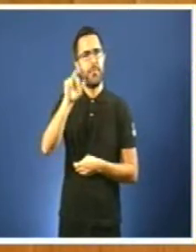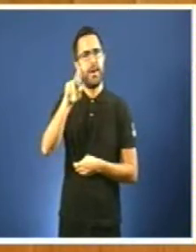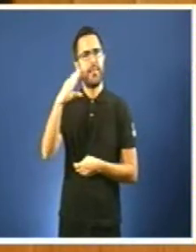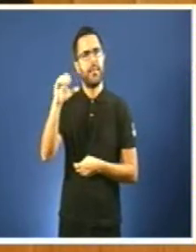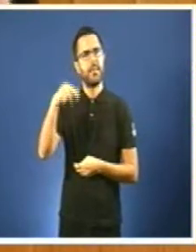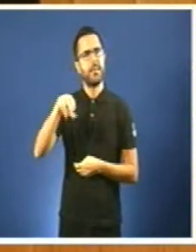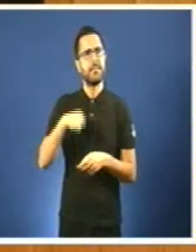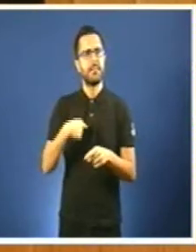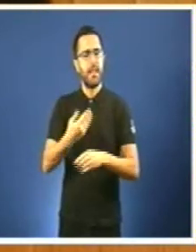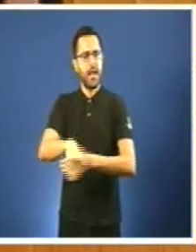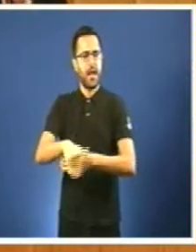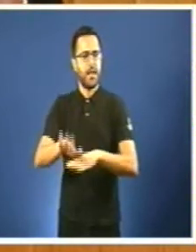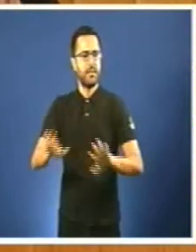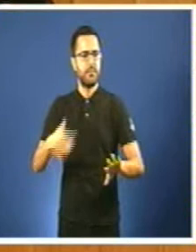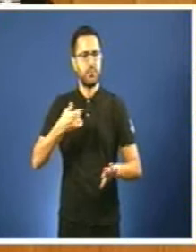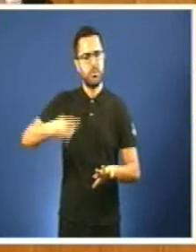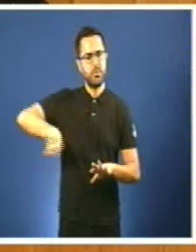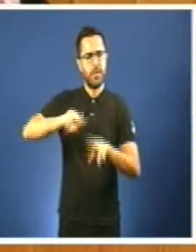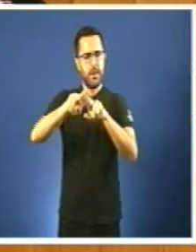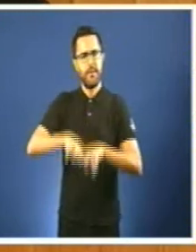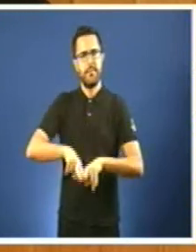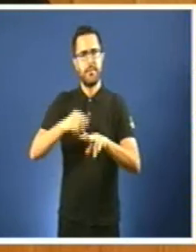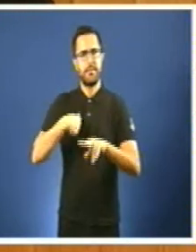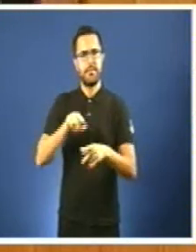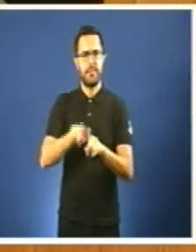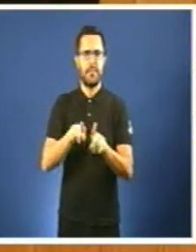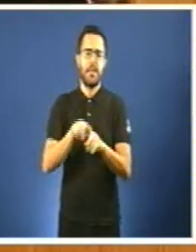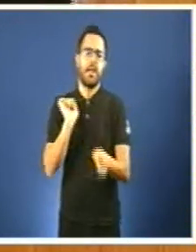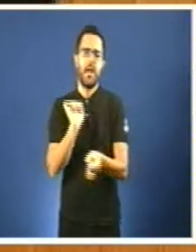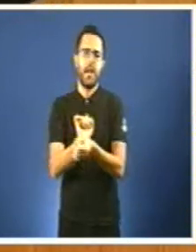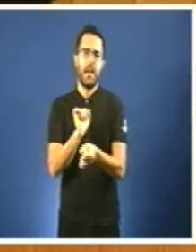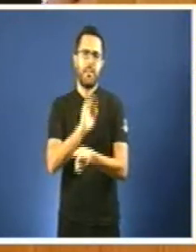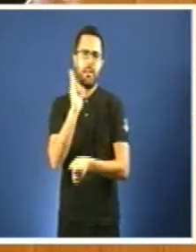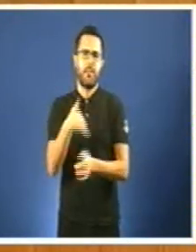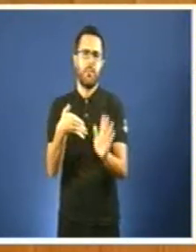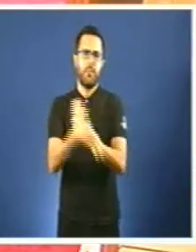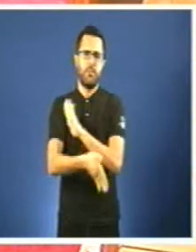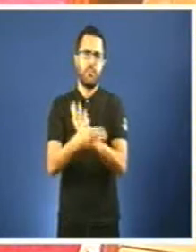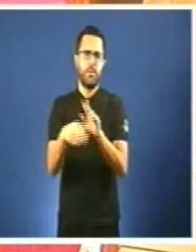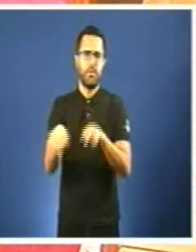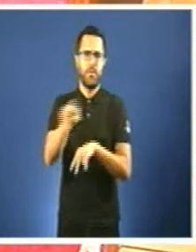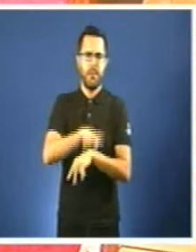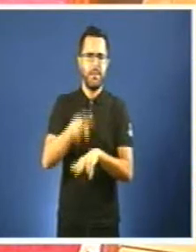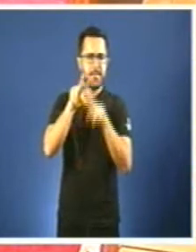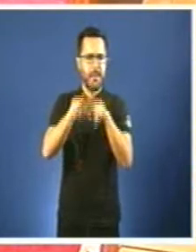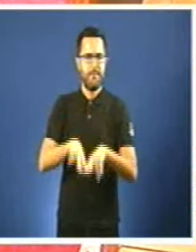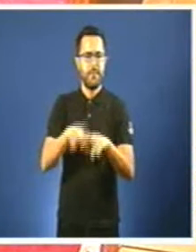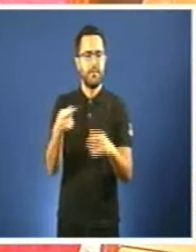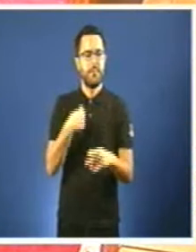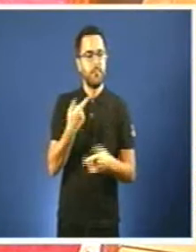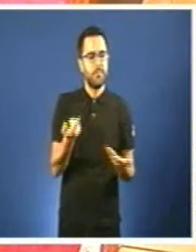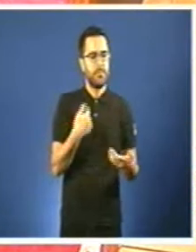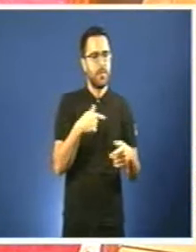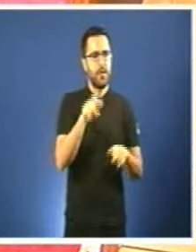revisável. Corrupción é lexislar a favor das eléctricas cando a xente non ten para pagar a luz para